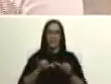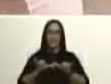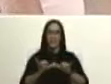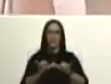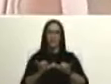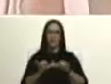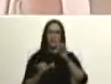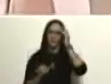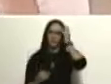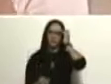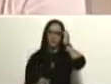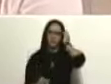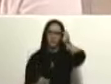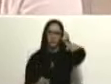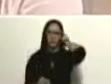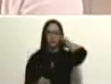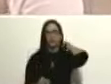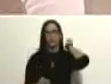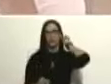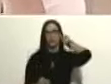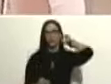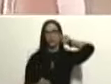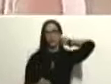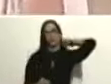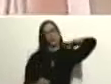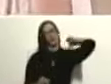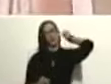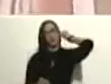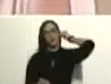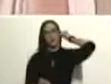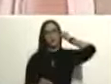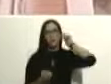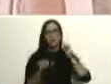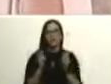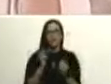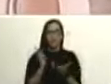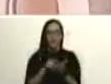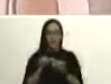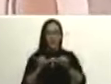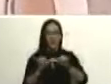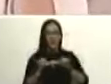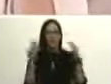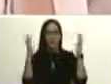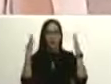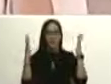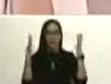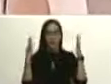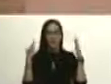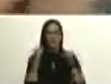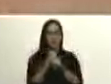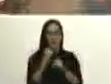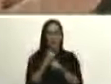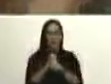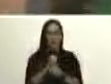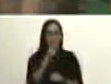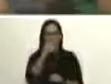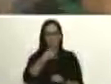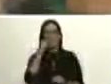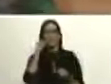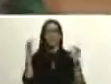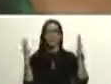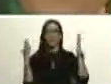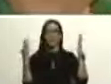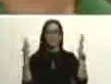que pasaron su tiempo aquí. Un aplauso a los trabajadores y trabajadoras, obreros, ingenieros, de pie. Aquí